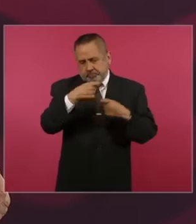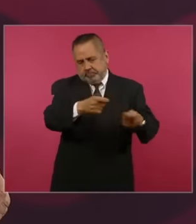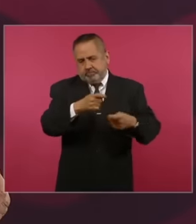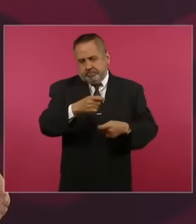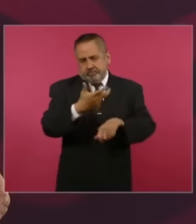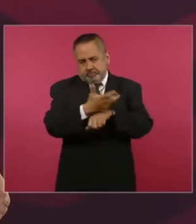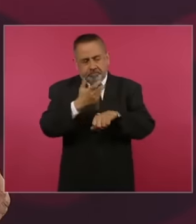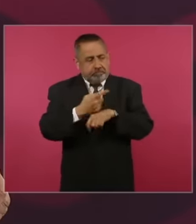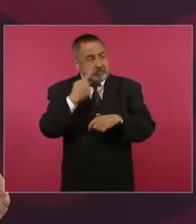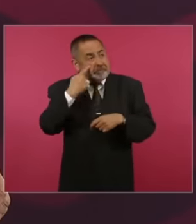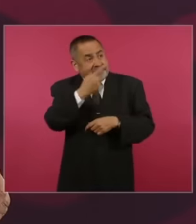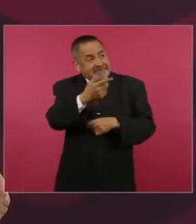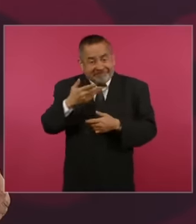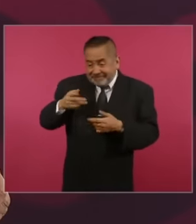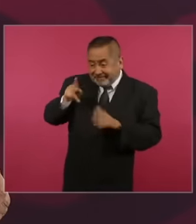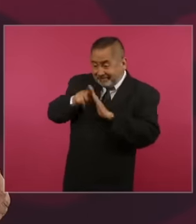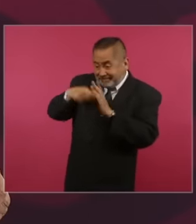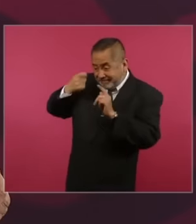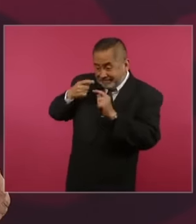que